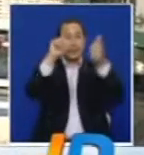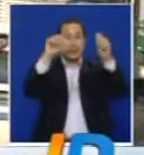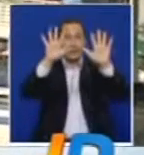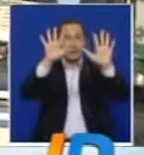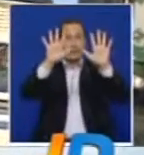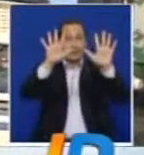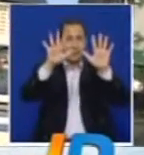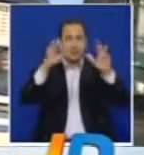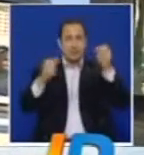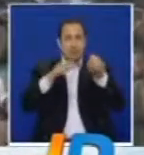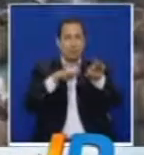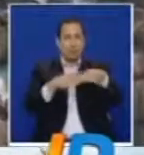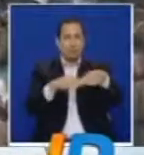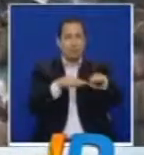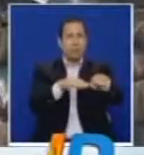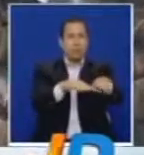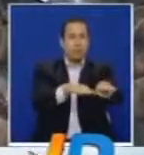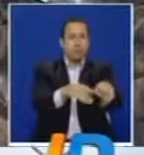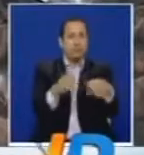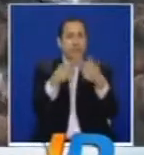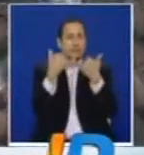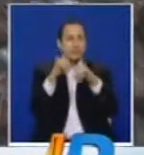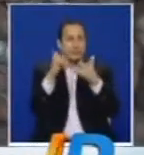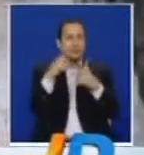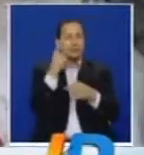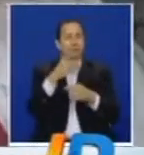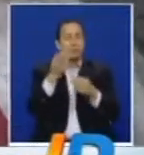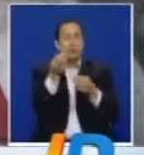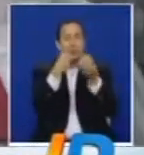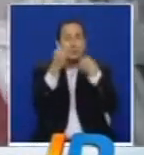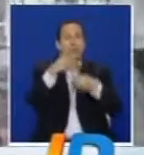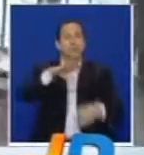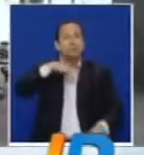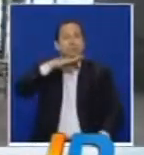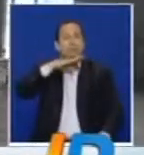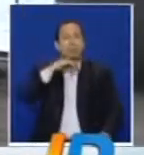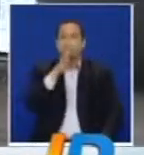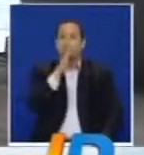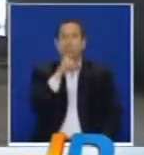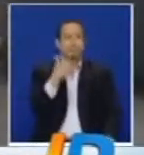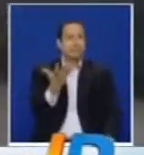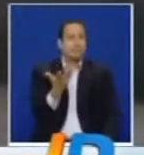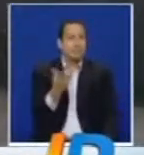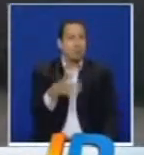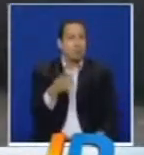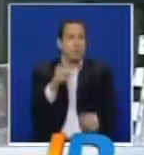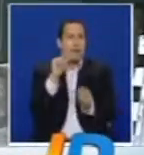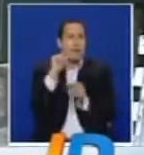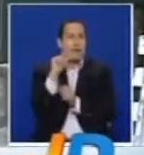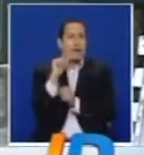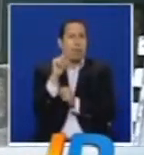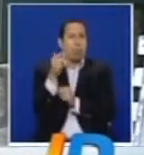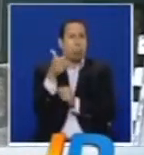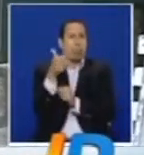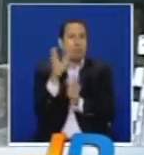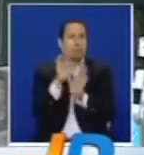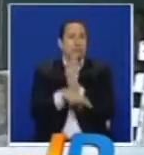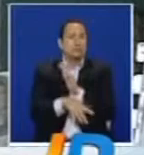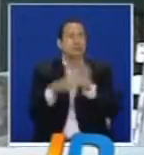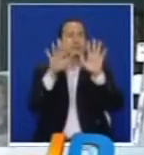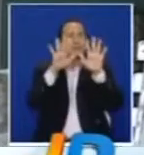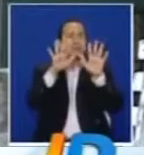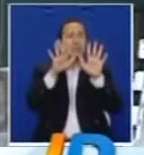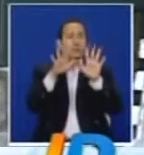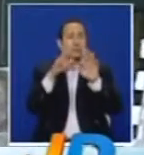de papa, los braceros aseguran que los productos no son suficientes ni siquiera para abastecer un cuarto de la ciudad de Cali. Las 10 mulas que hay alcanzan